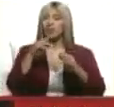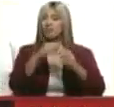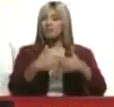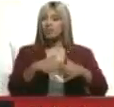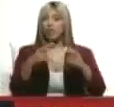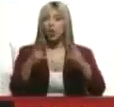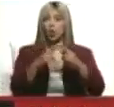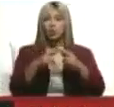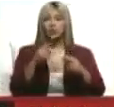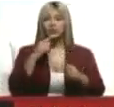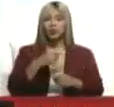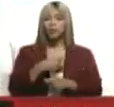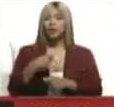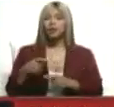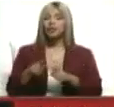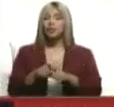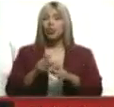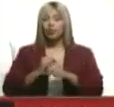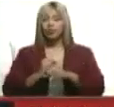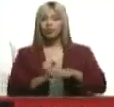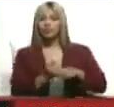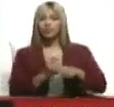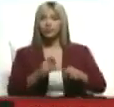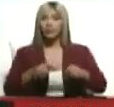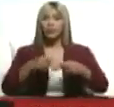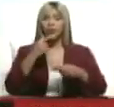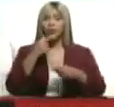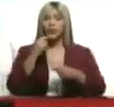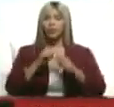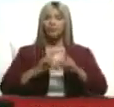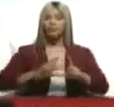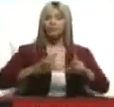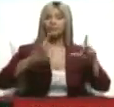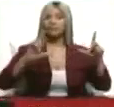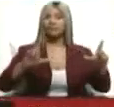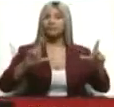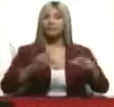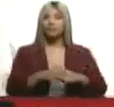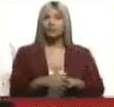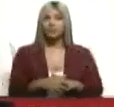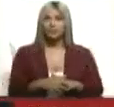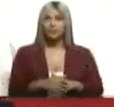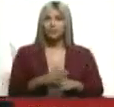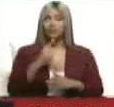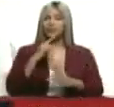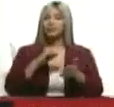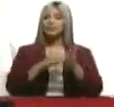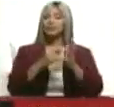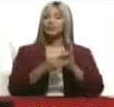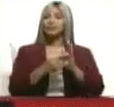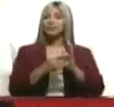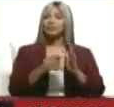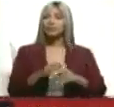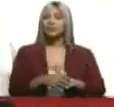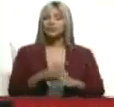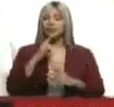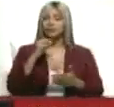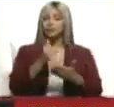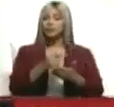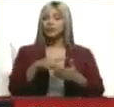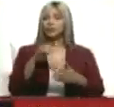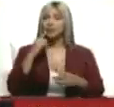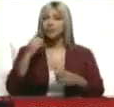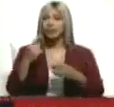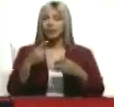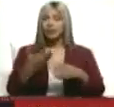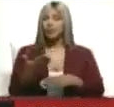es patrocinante de los Medias Rojas de Boston. Entonces, tiene una valla gigantesca en el estadio de los Medias Rojas, que es un símbolo incluso de la ciudad de Boston. Lo que quiero decir es